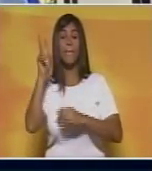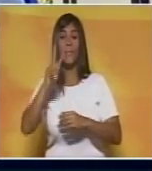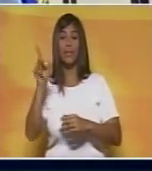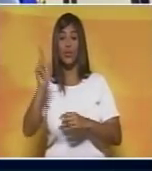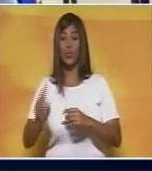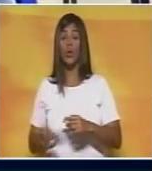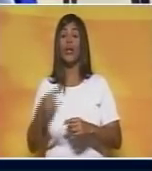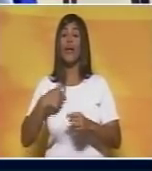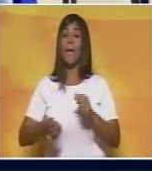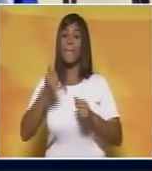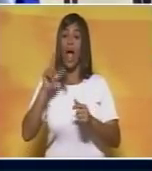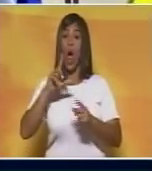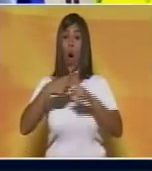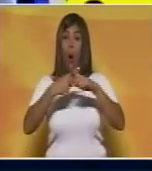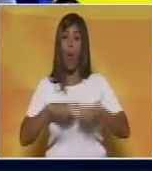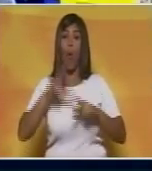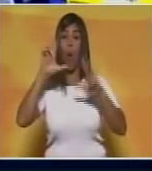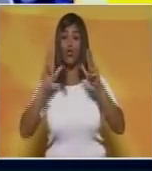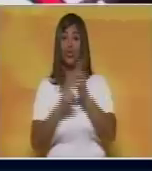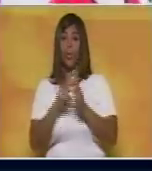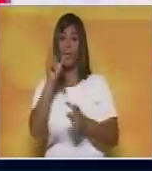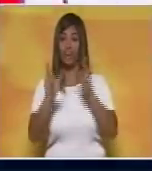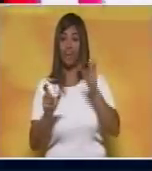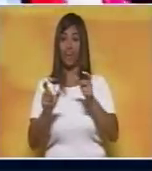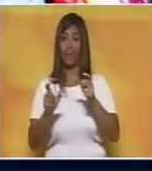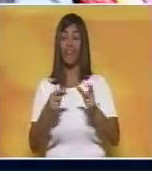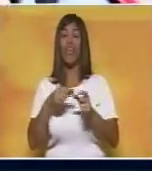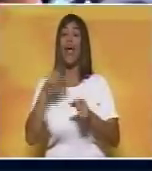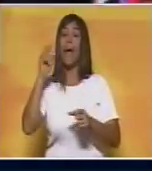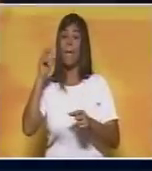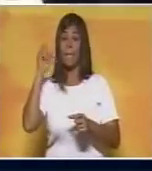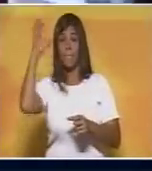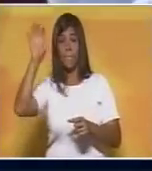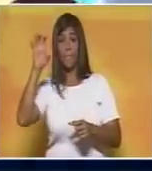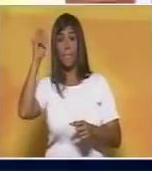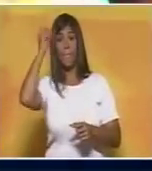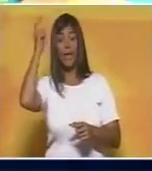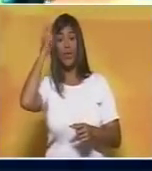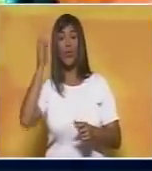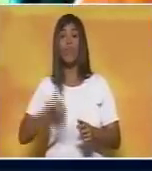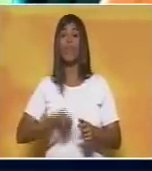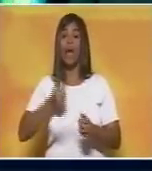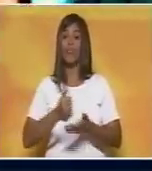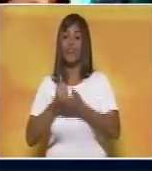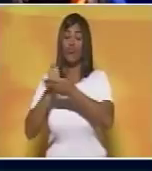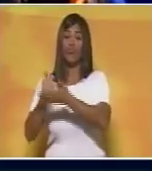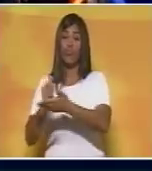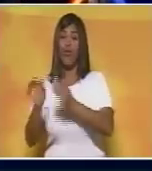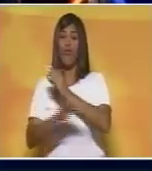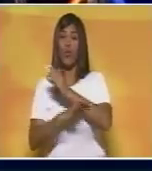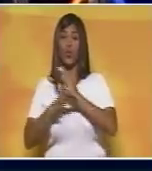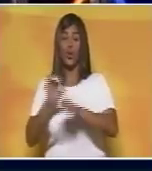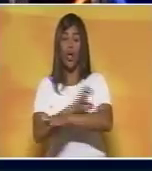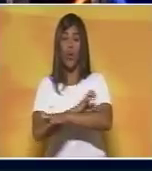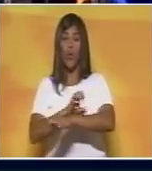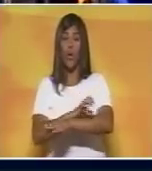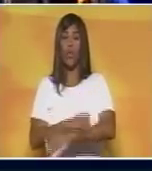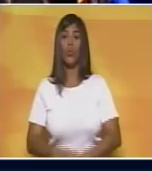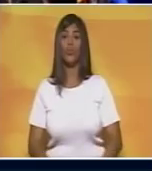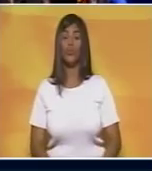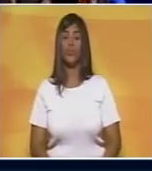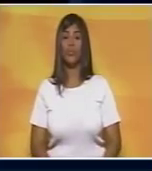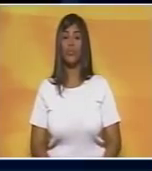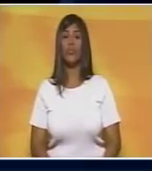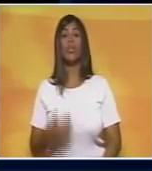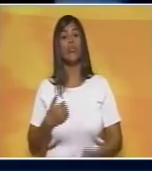8.000 registrados este viernes, al país Inca decidieron enviar equipos extra a la frontera de Perú y Ecuador para dar